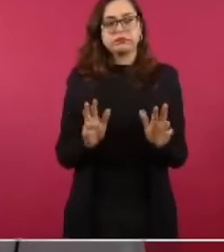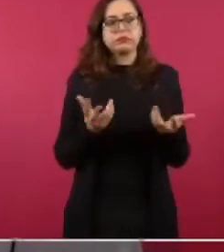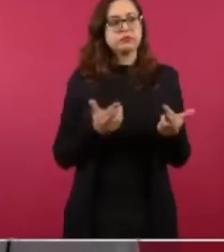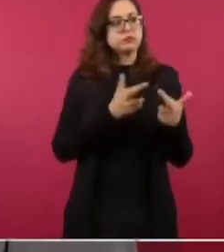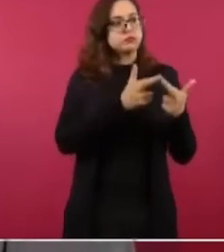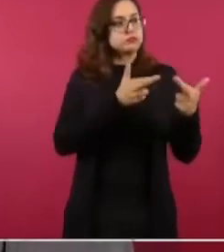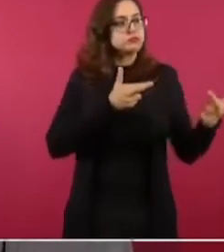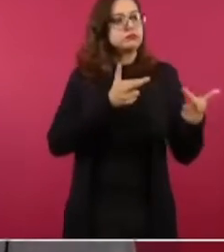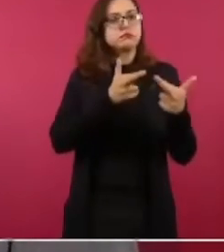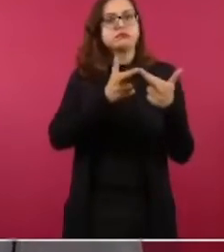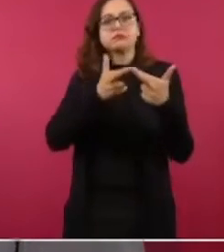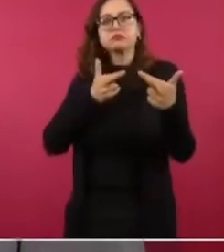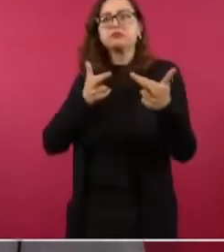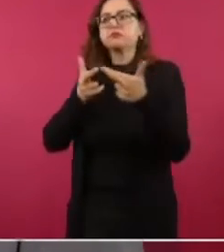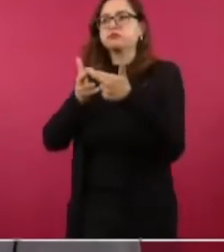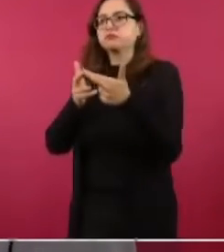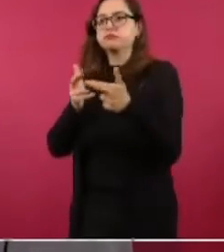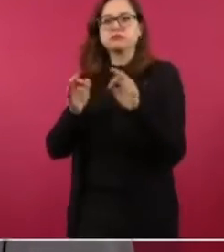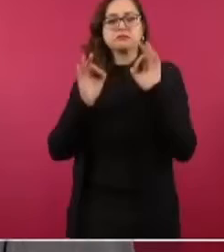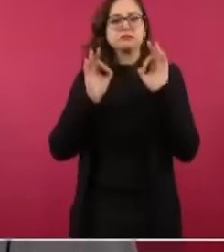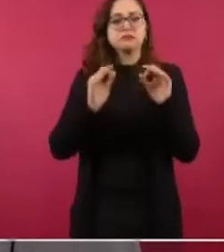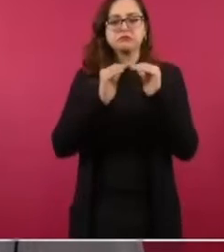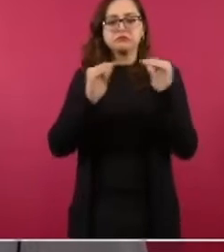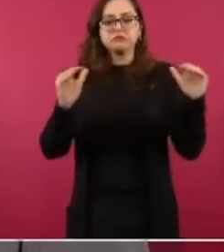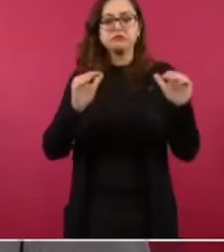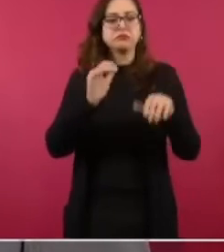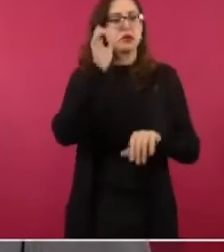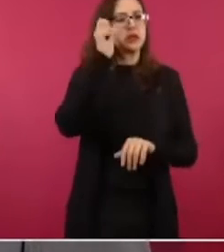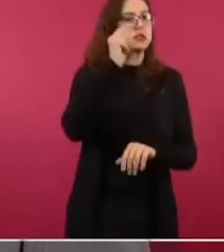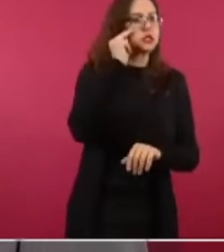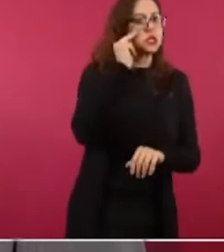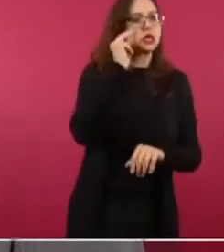con China, con Rusia, con Estados Unidos,